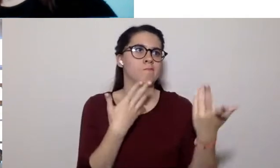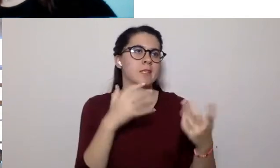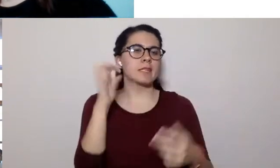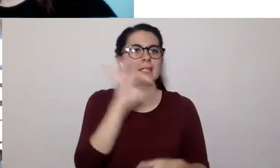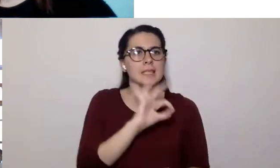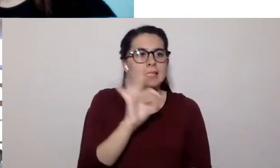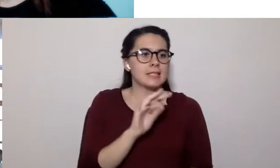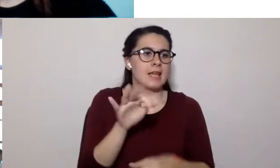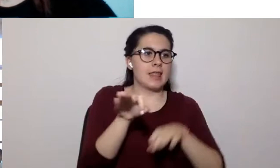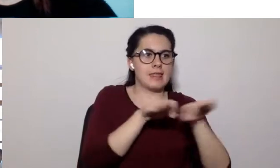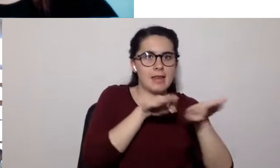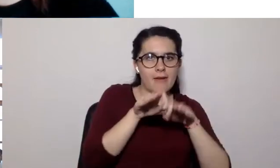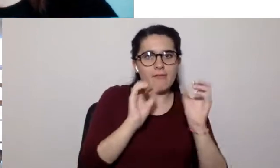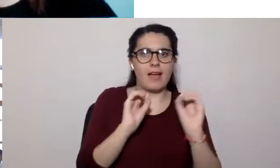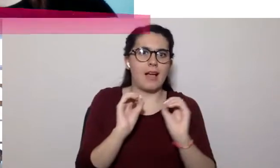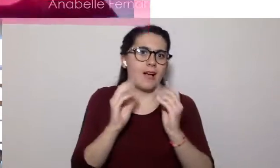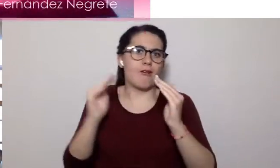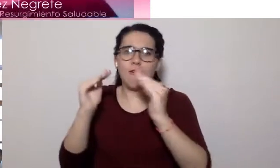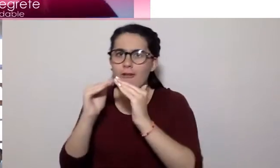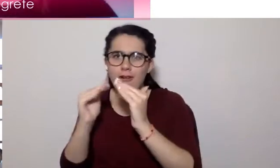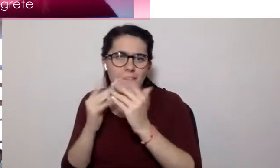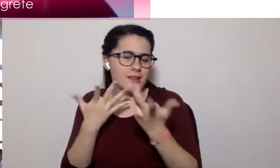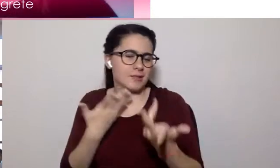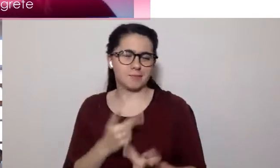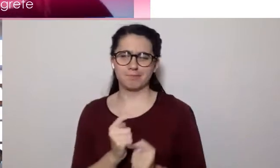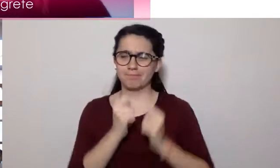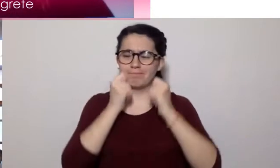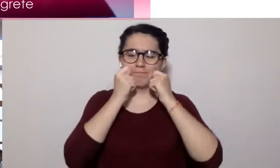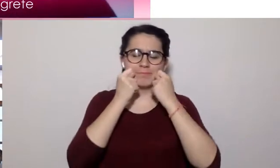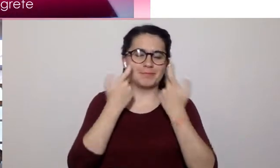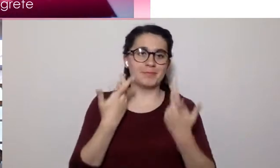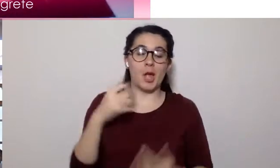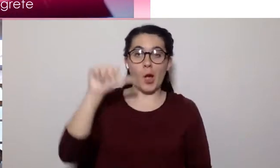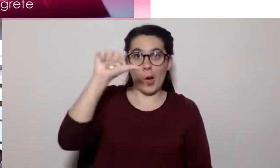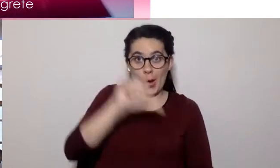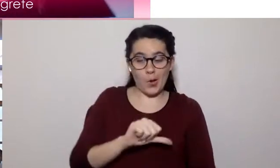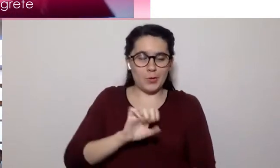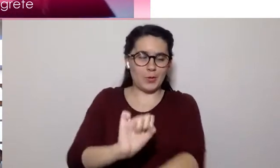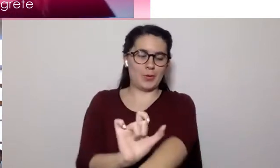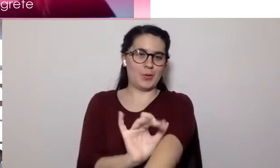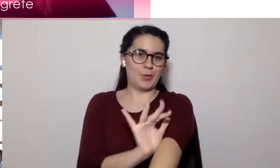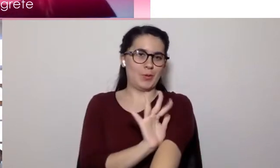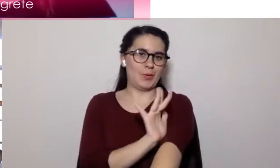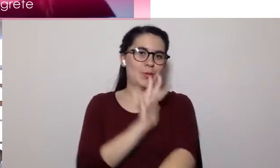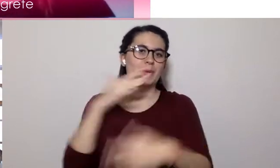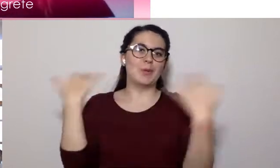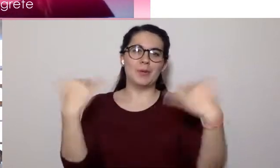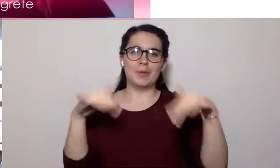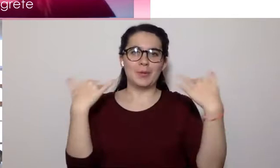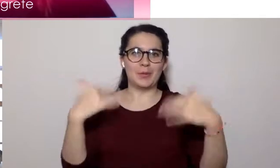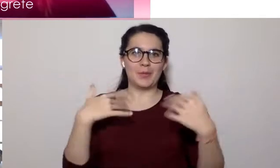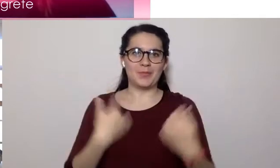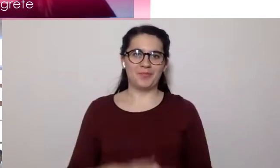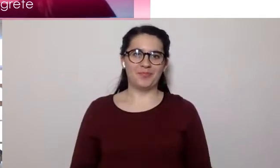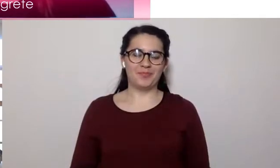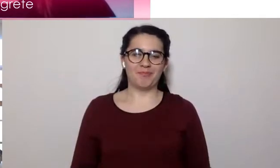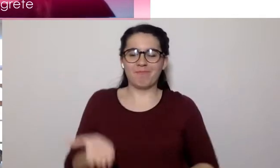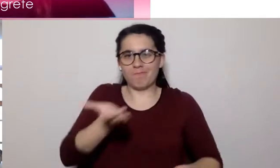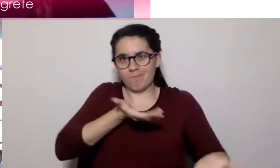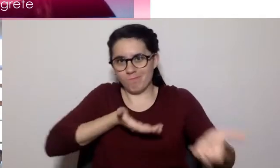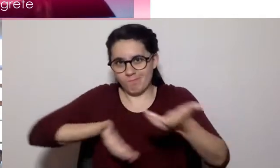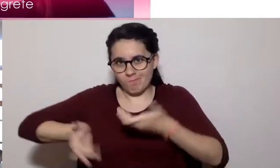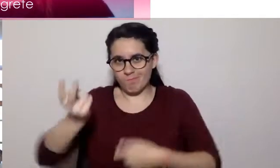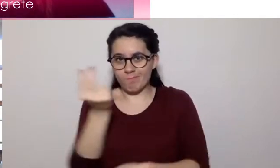un programa de veras que estoy muy emocionada porque son dos grandes colaboradoras de este programa y